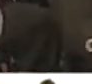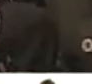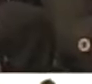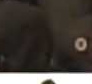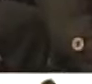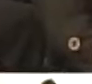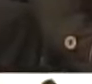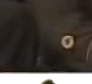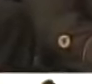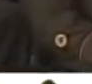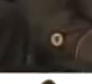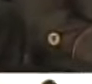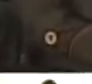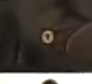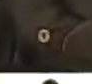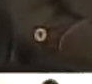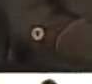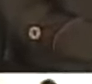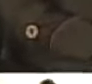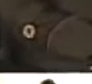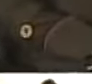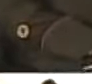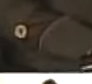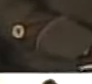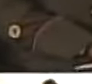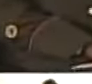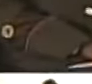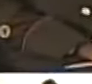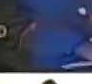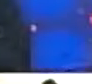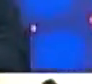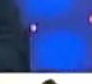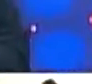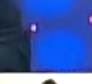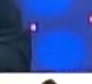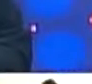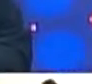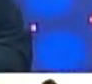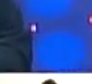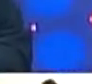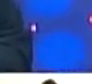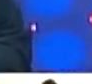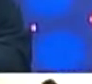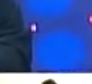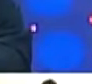Venezuela, Poder Electoral, Consejo Nacional Electoral,